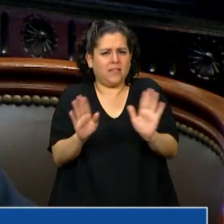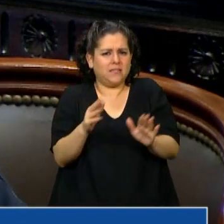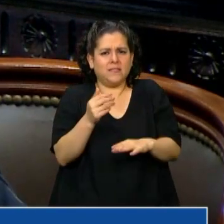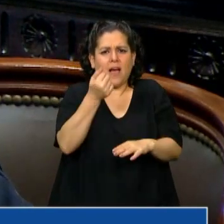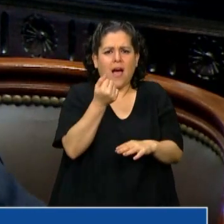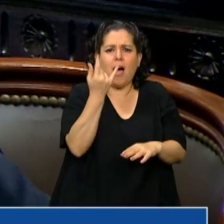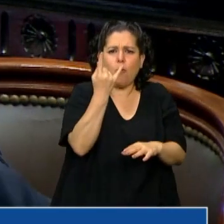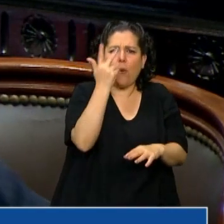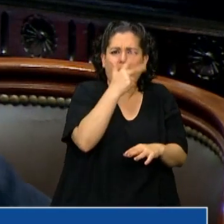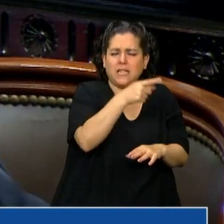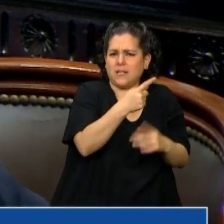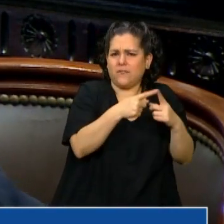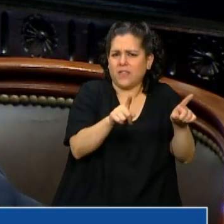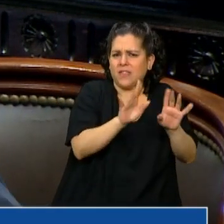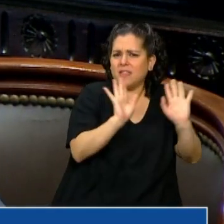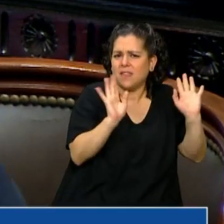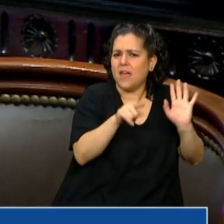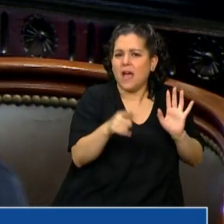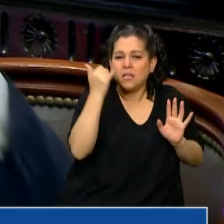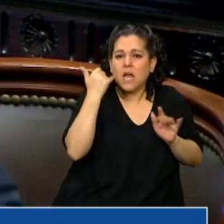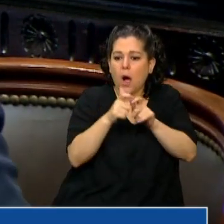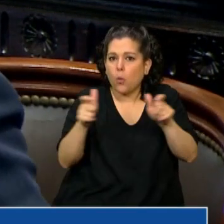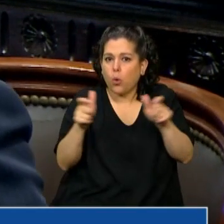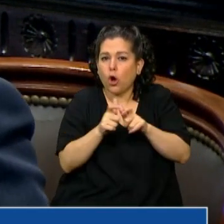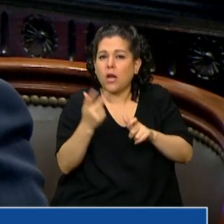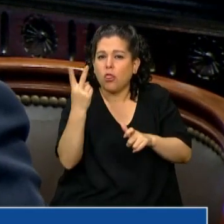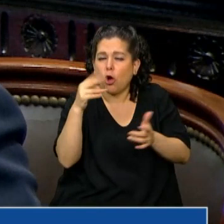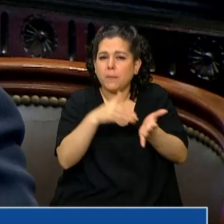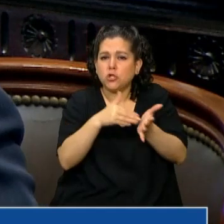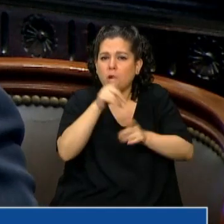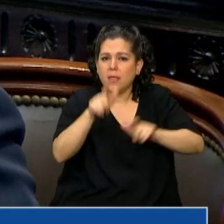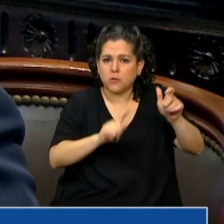solo por el de los 2 meses se le ha otorgado el bono a más de 2 millones de personas.